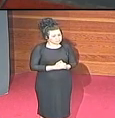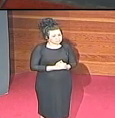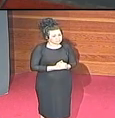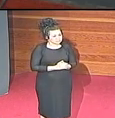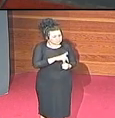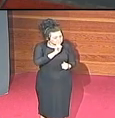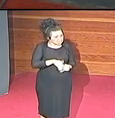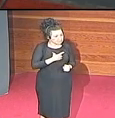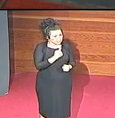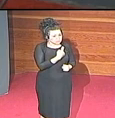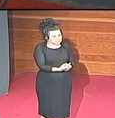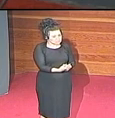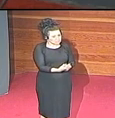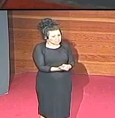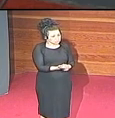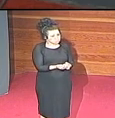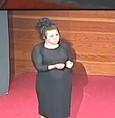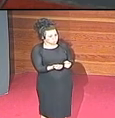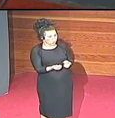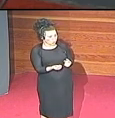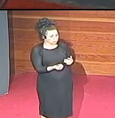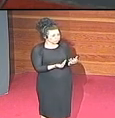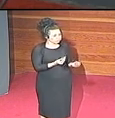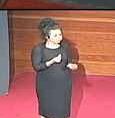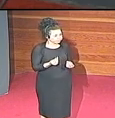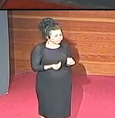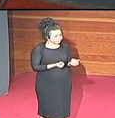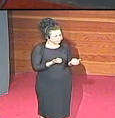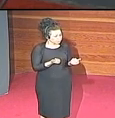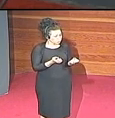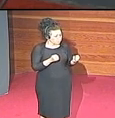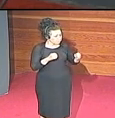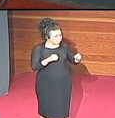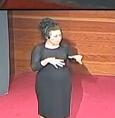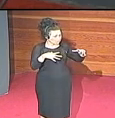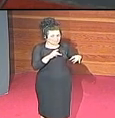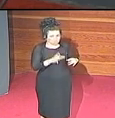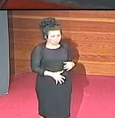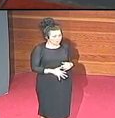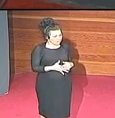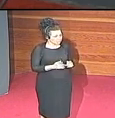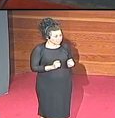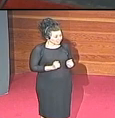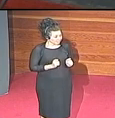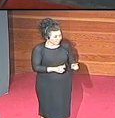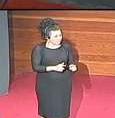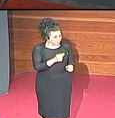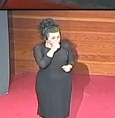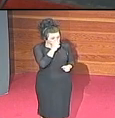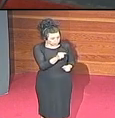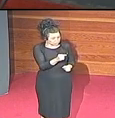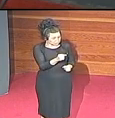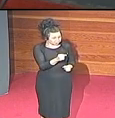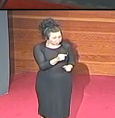También podríamos decir que es una especie de poción mágica que permite a Putin